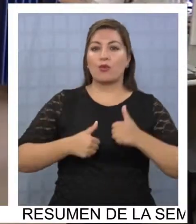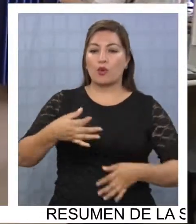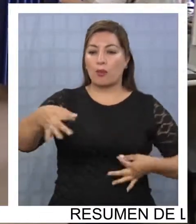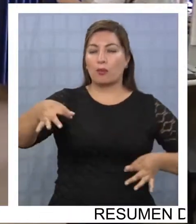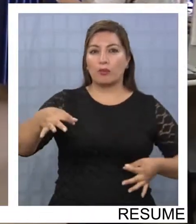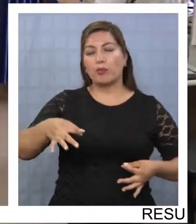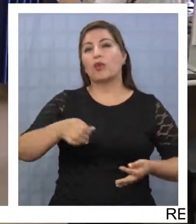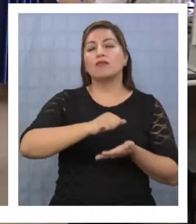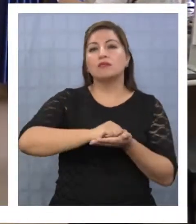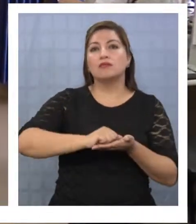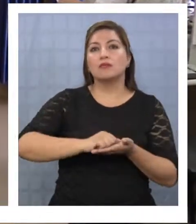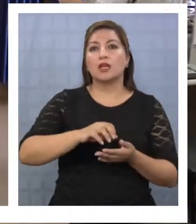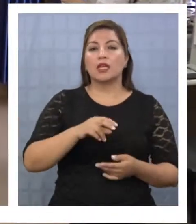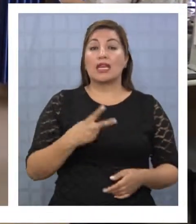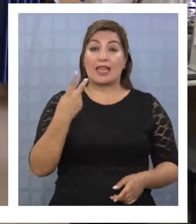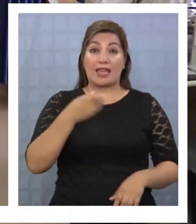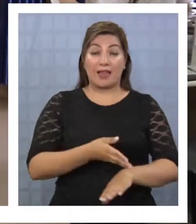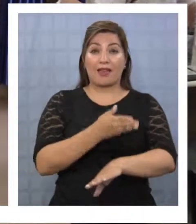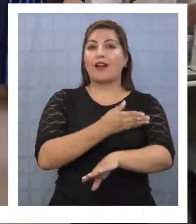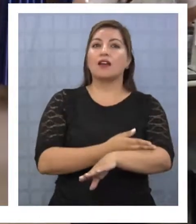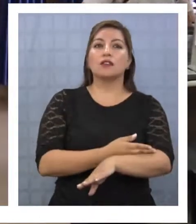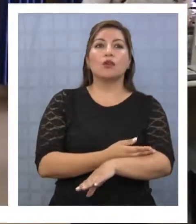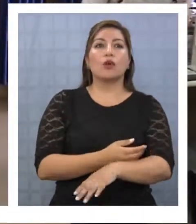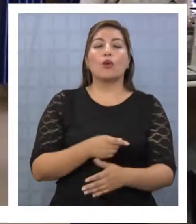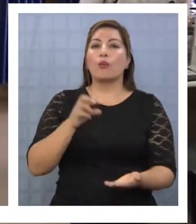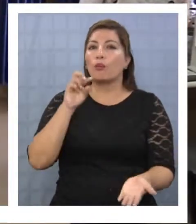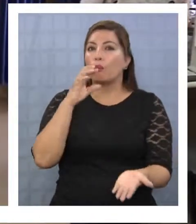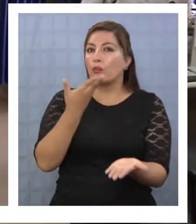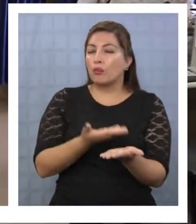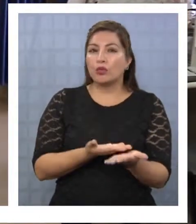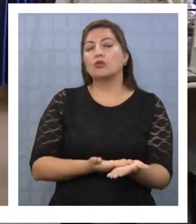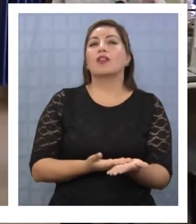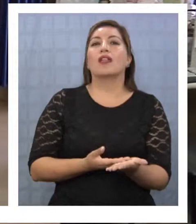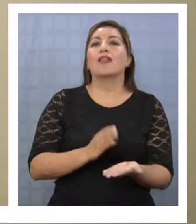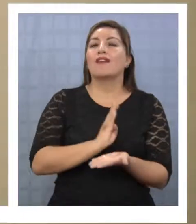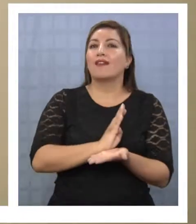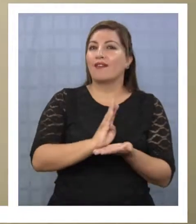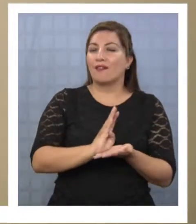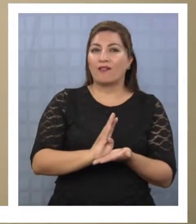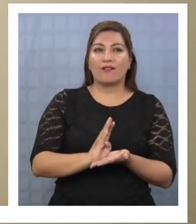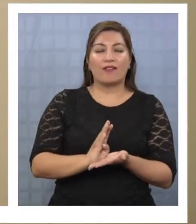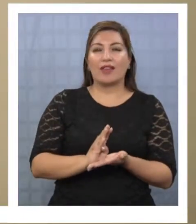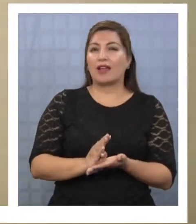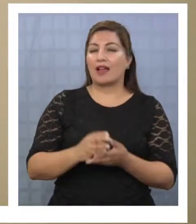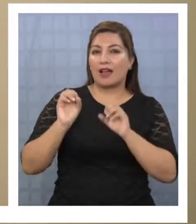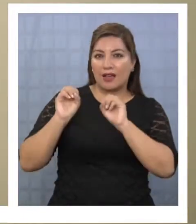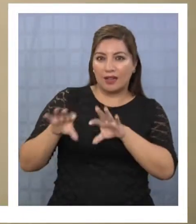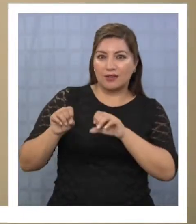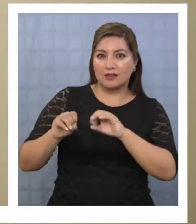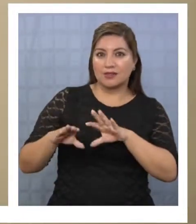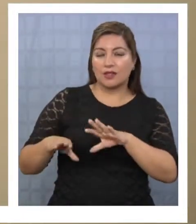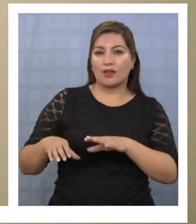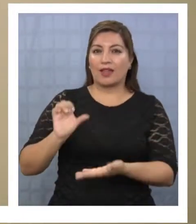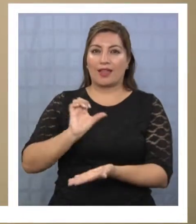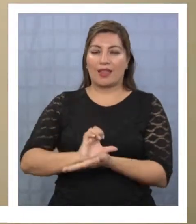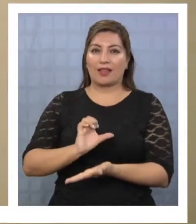y en ese lapso no podrán postular a becas ni programas de capacitación que estén financiados por el Estado.